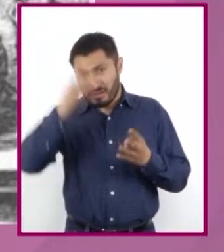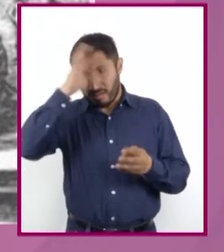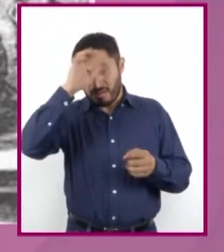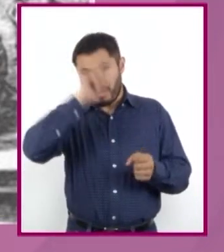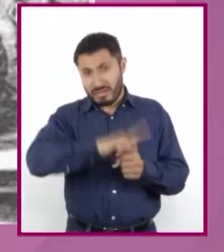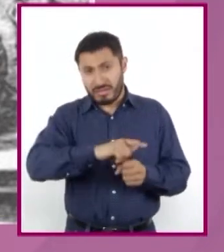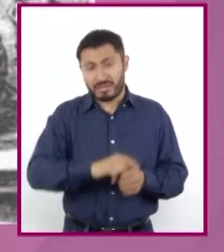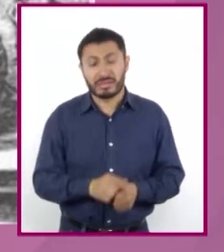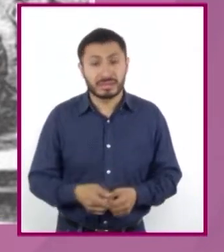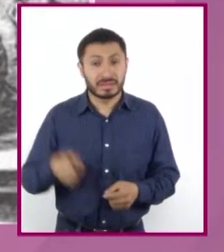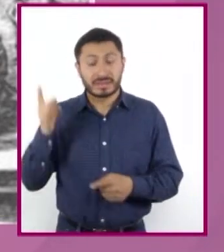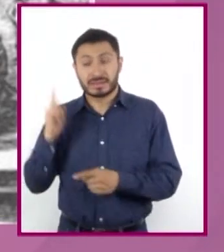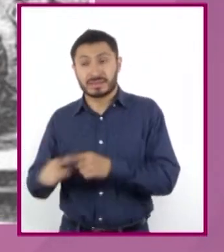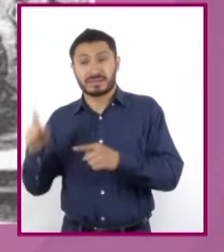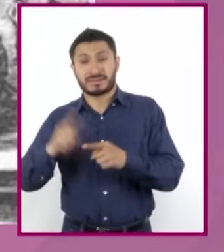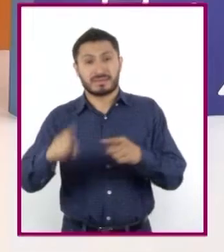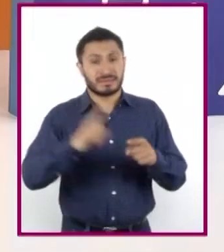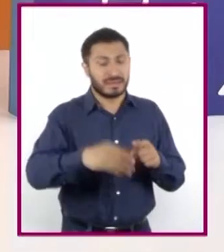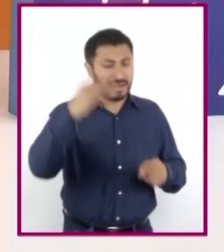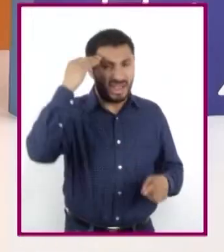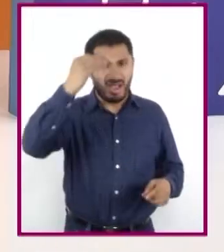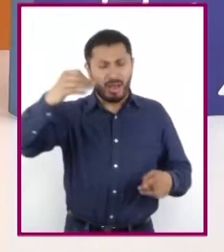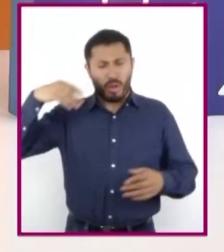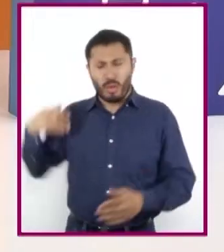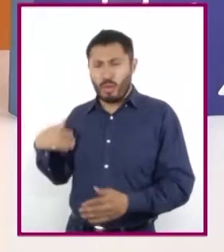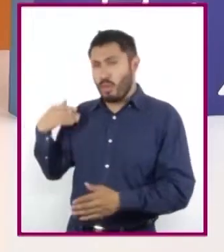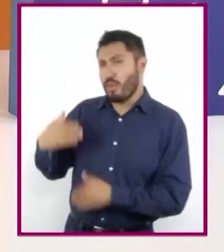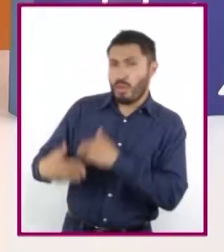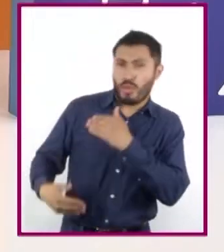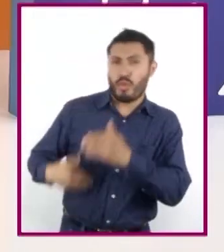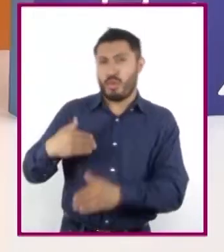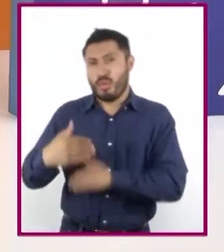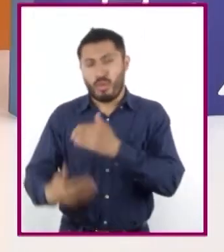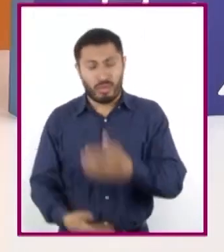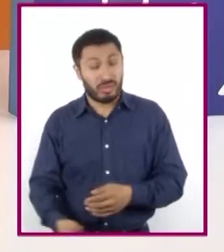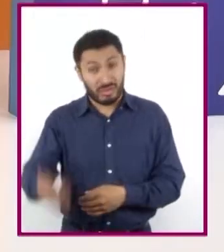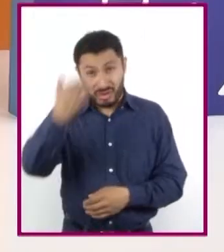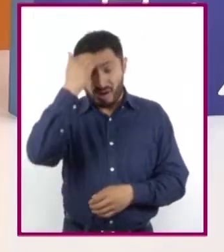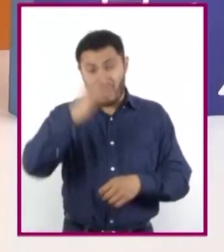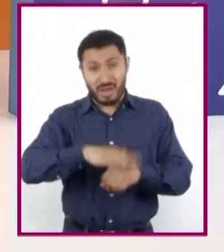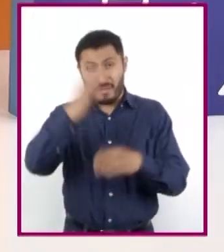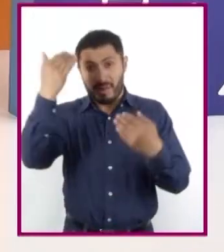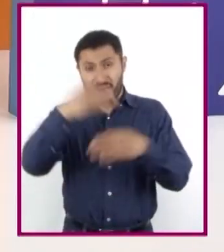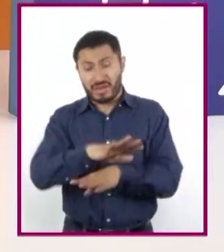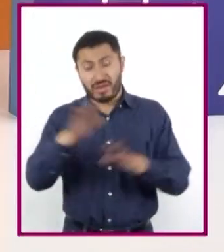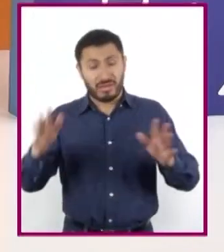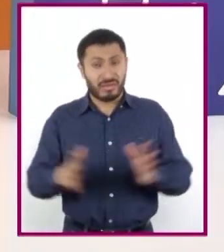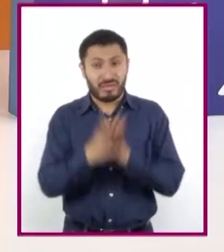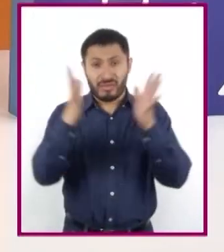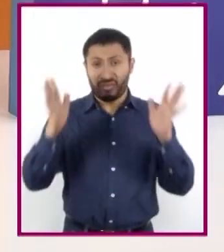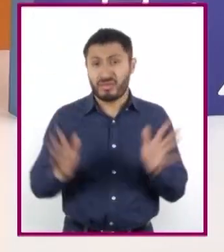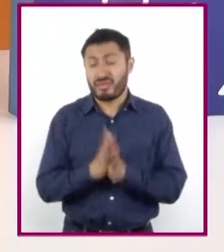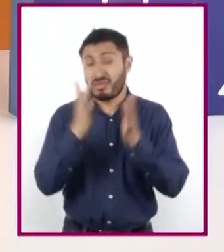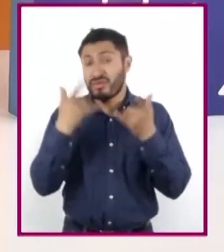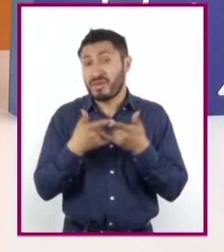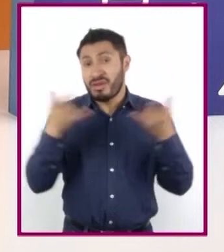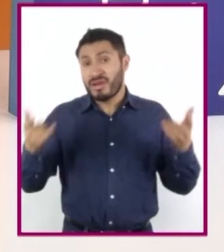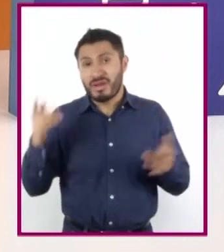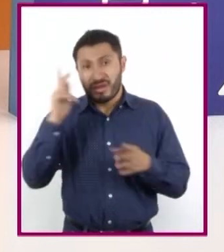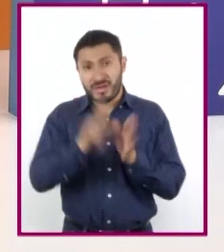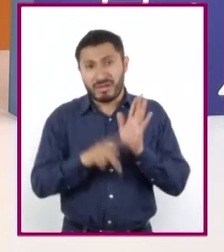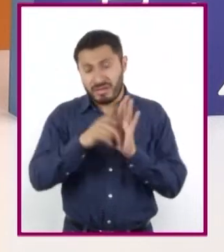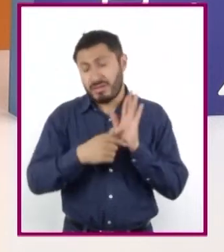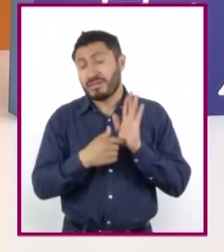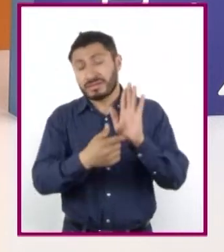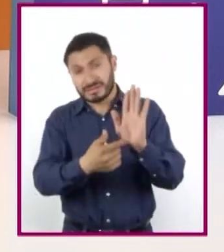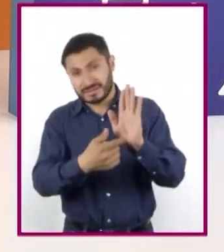culturales de las distintas épocas. Para conocer un poco más sobre las fuentes históricas, veamos el